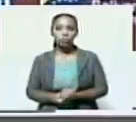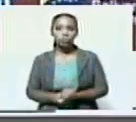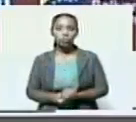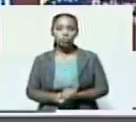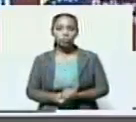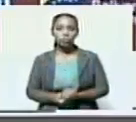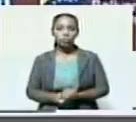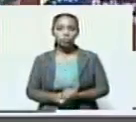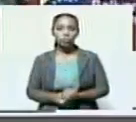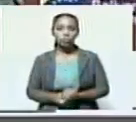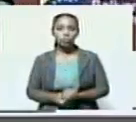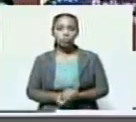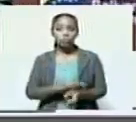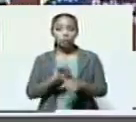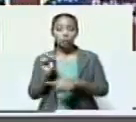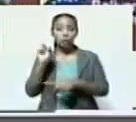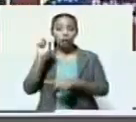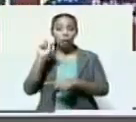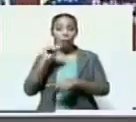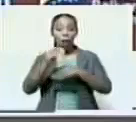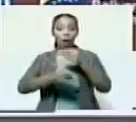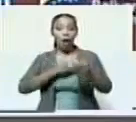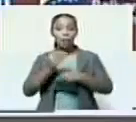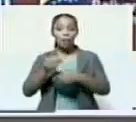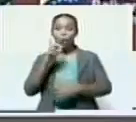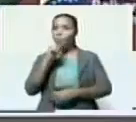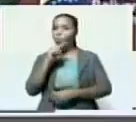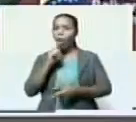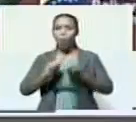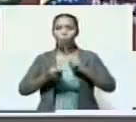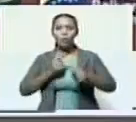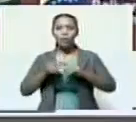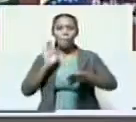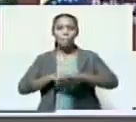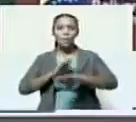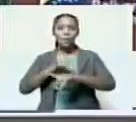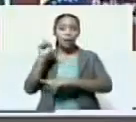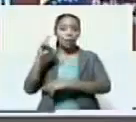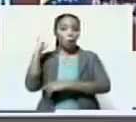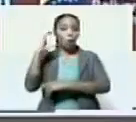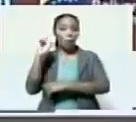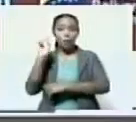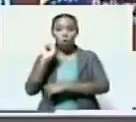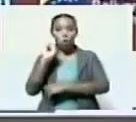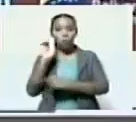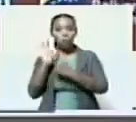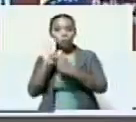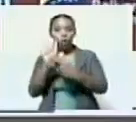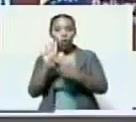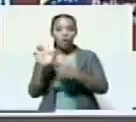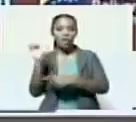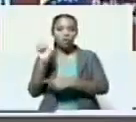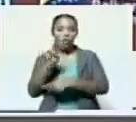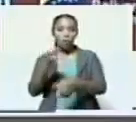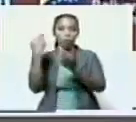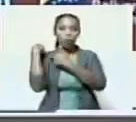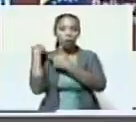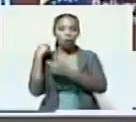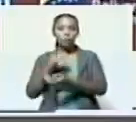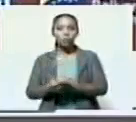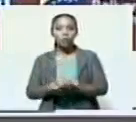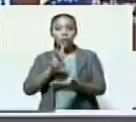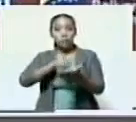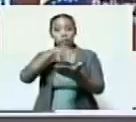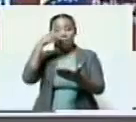estos que también conlleva. No hay cosa que ocurra en Colombia que no se señale a Venezuela como responsable. Se cae